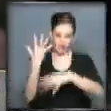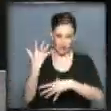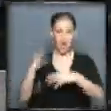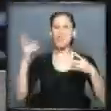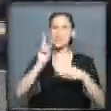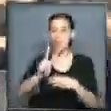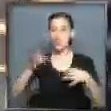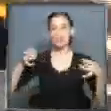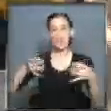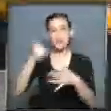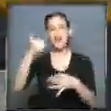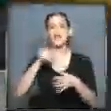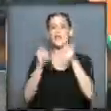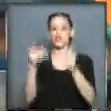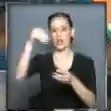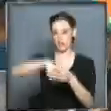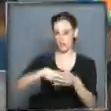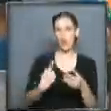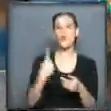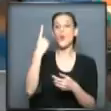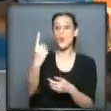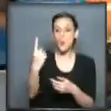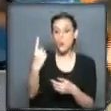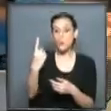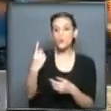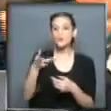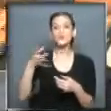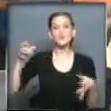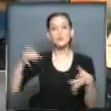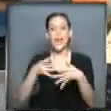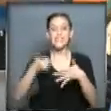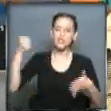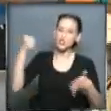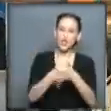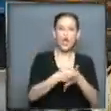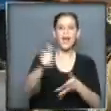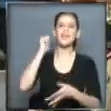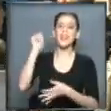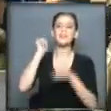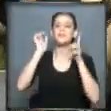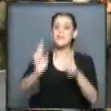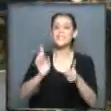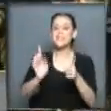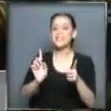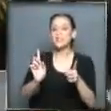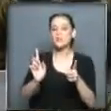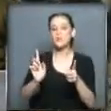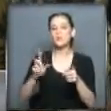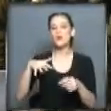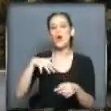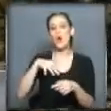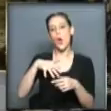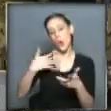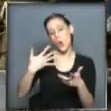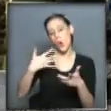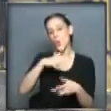trenes llevaban pasajeros. Una de las formaciones fue embestida por otra que circulaba en el mismo sentido, a la altura del paso